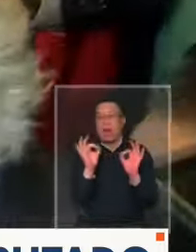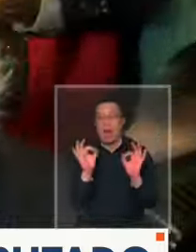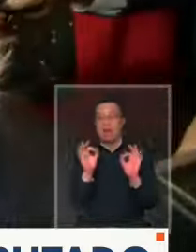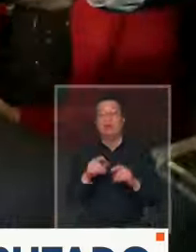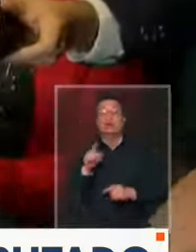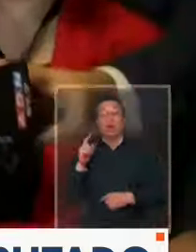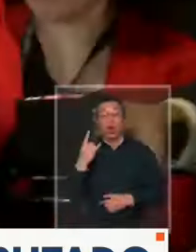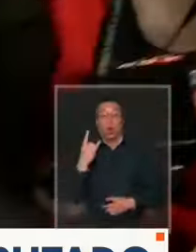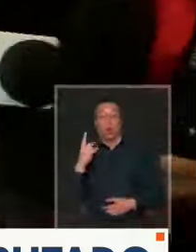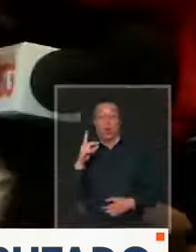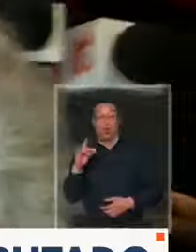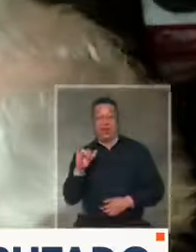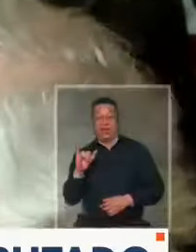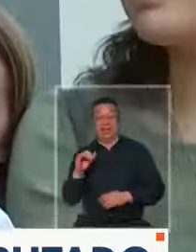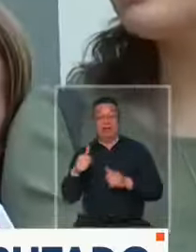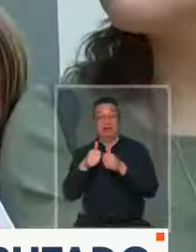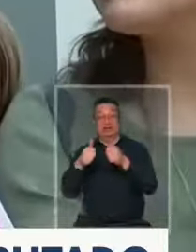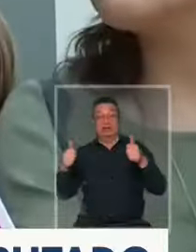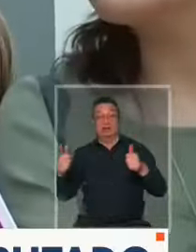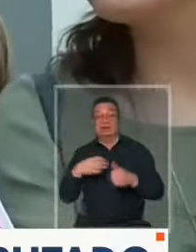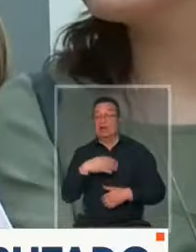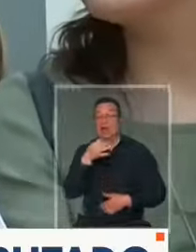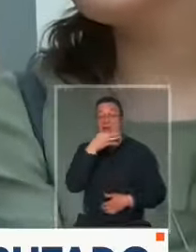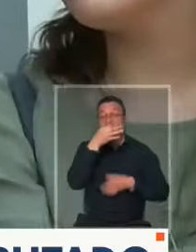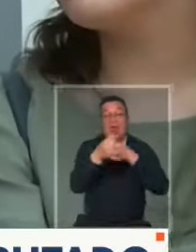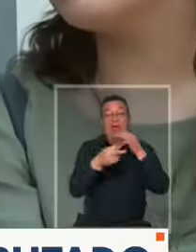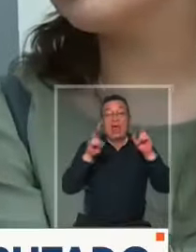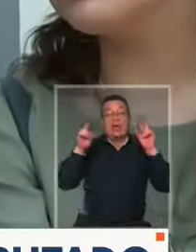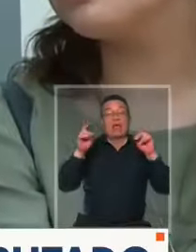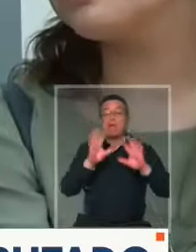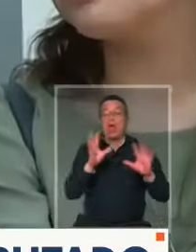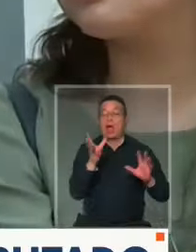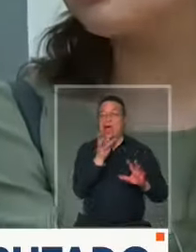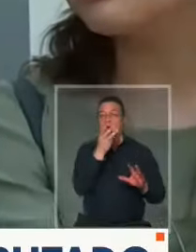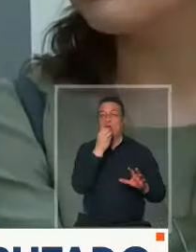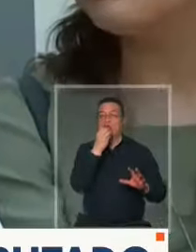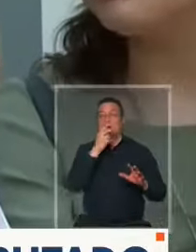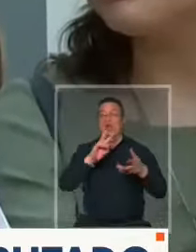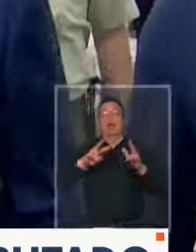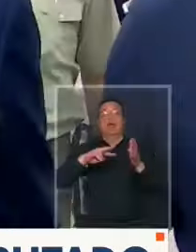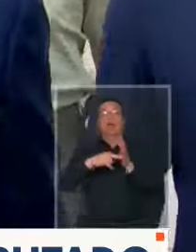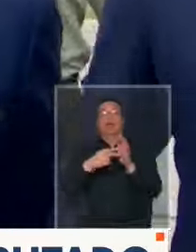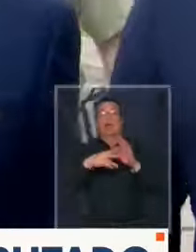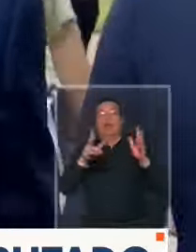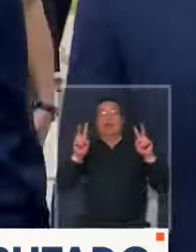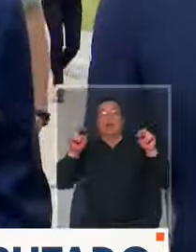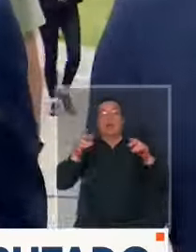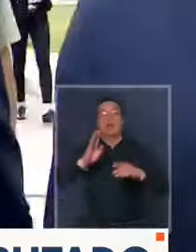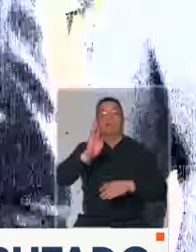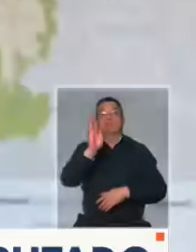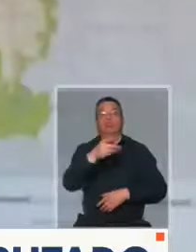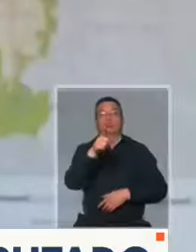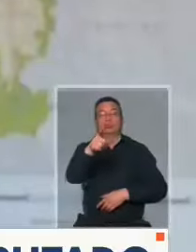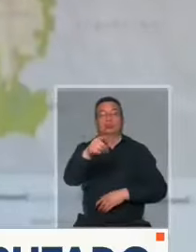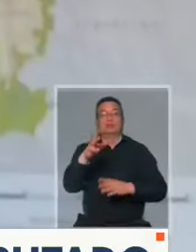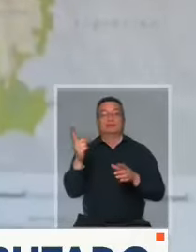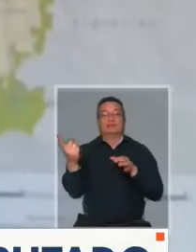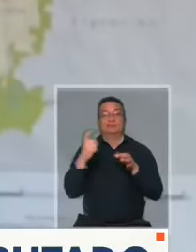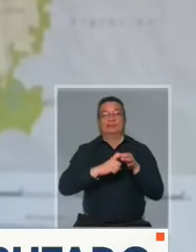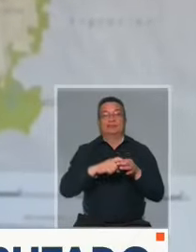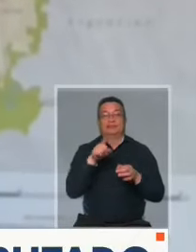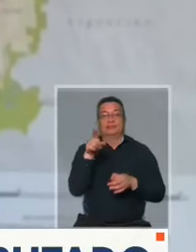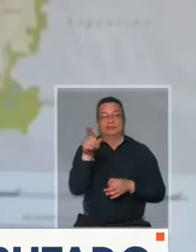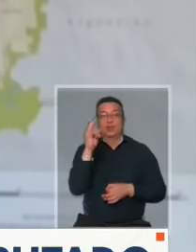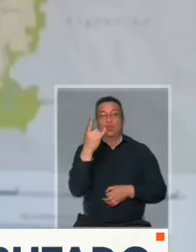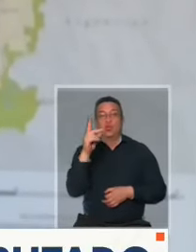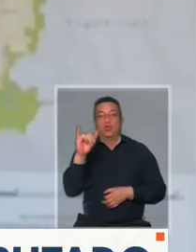Unión Demócrata Independiente, evitó referirse al tema en medio del debate por la suspensión de la militancia de Chadwick. Nosotros creemos que Andrés